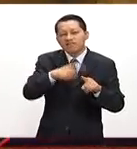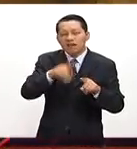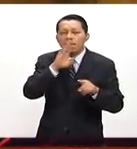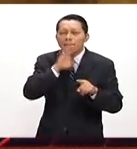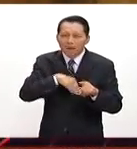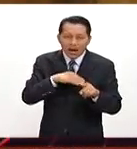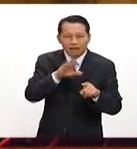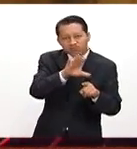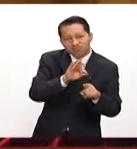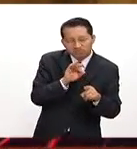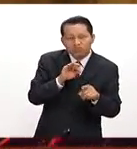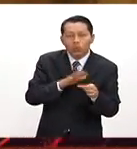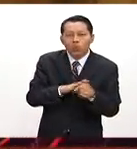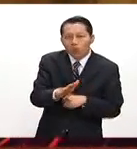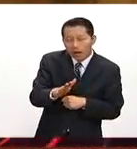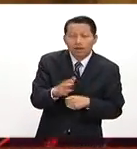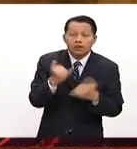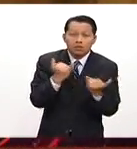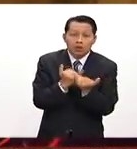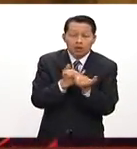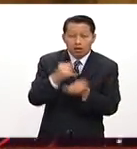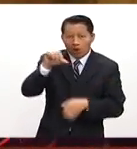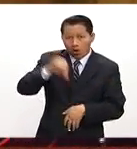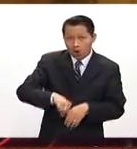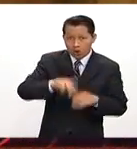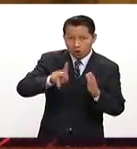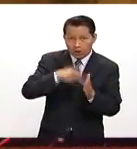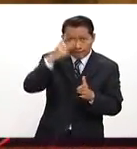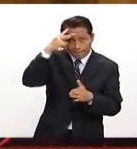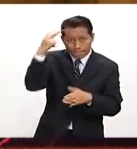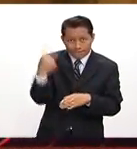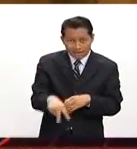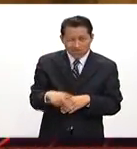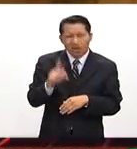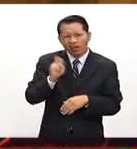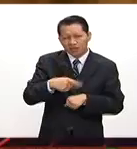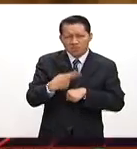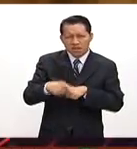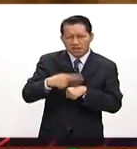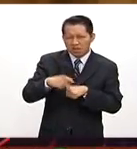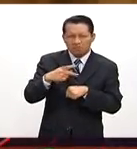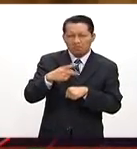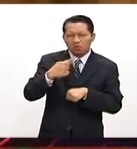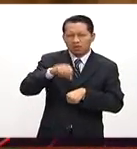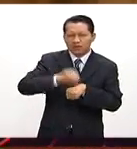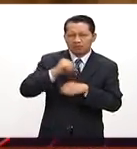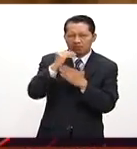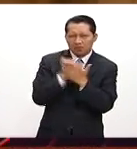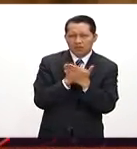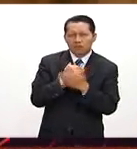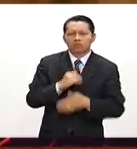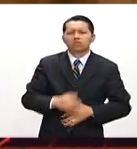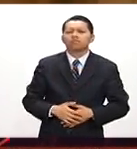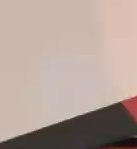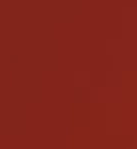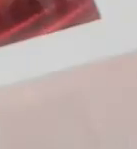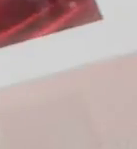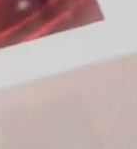Lo importante, reiteró, es que hoy México enfrenta menos riesgos que hace una semana.